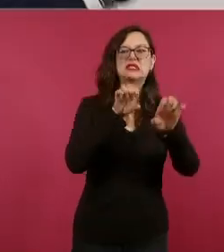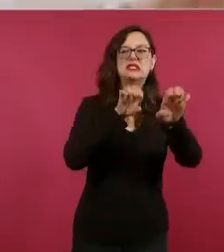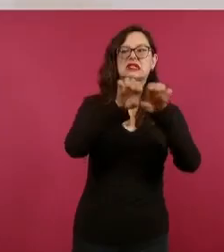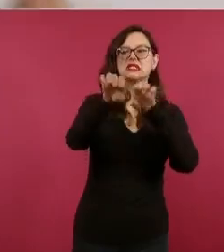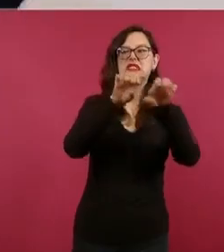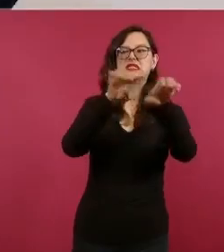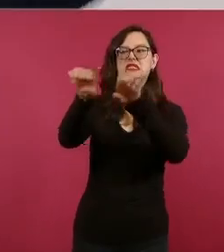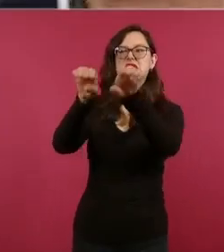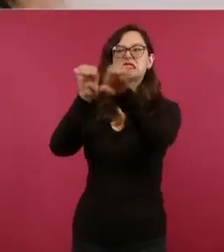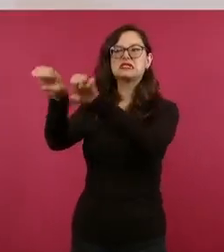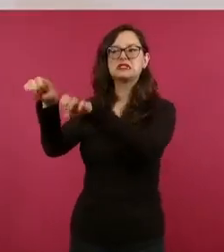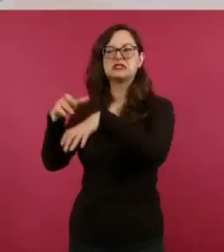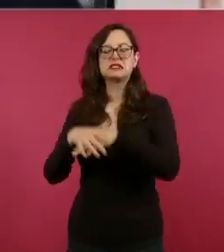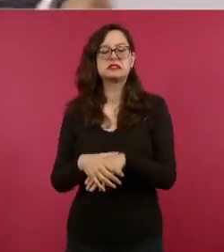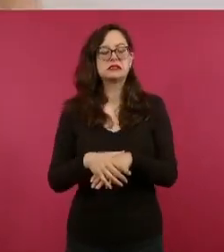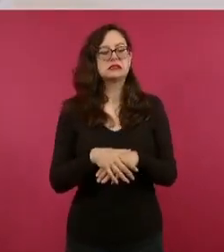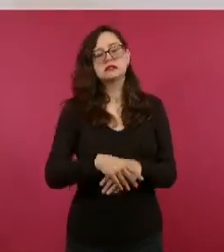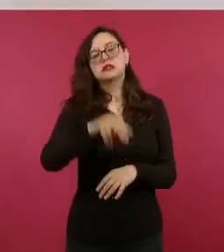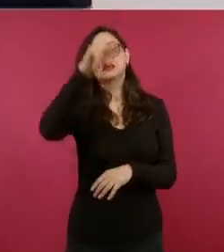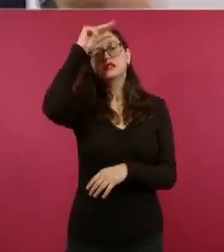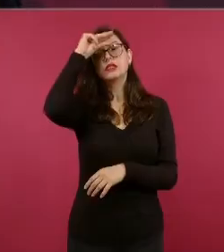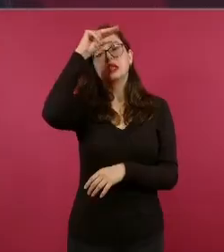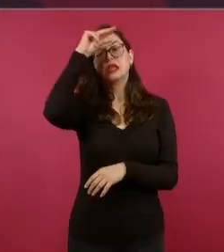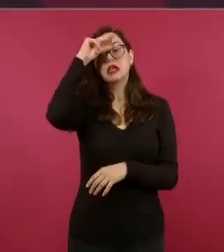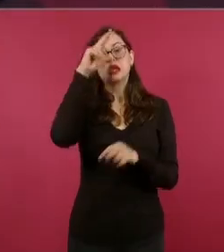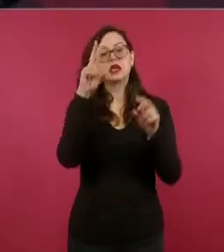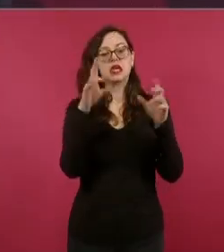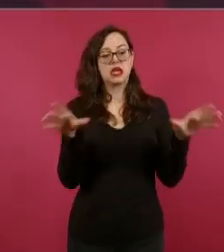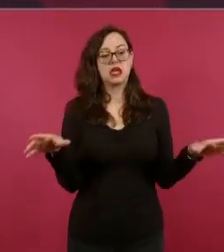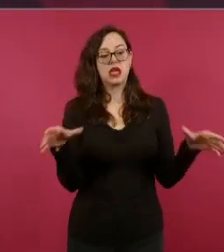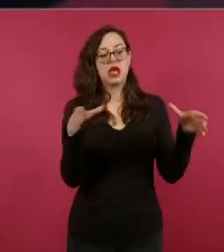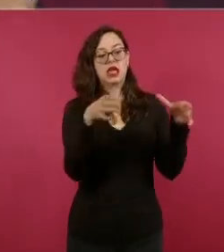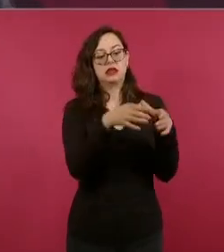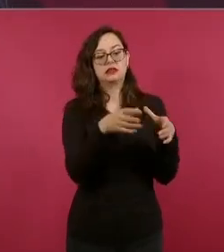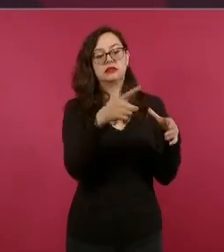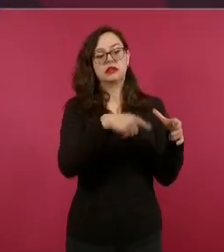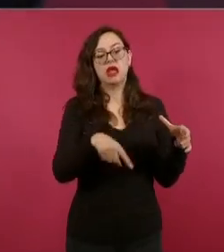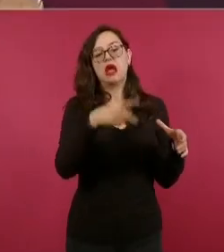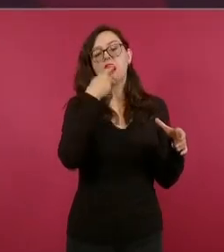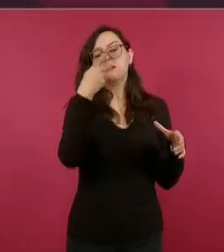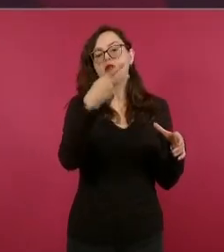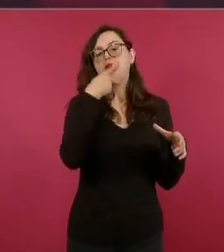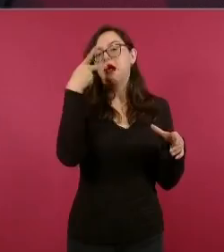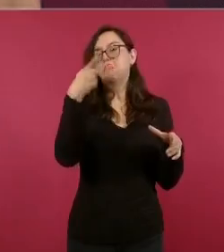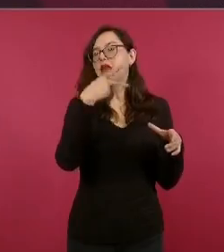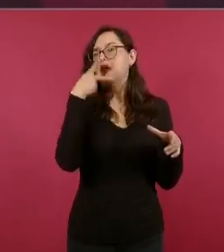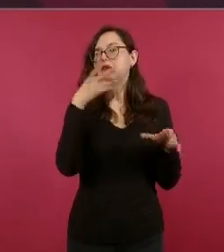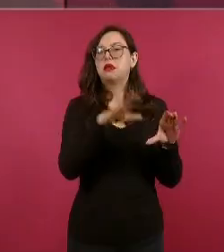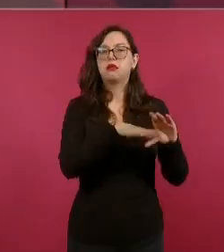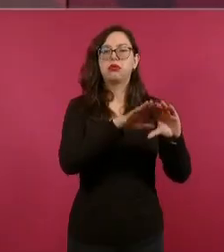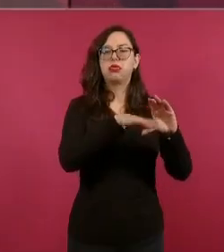con intelectuales que repetían y repiten como loros